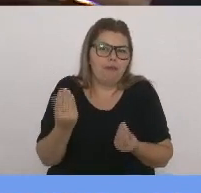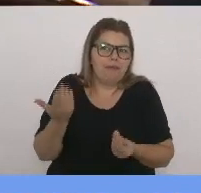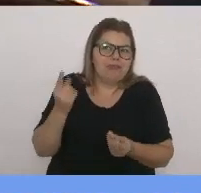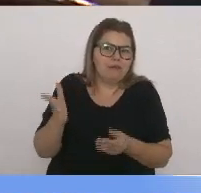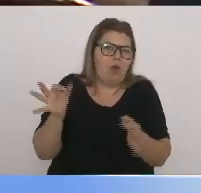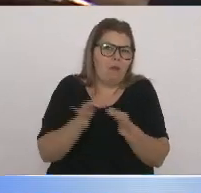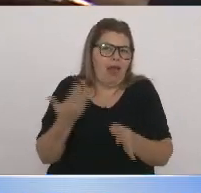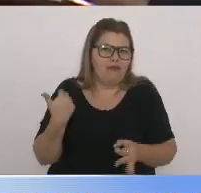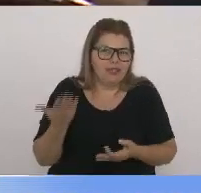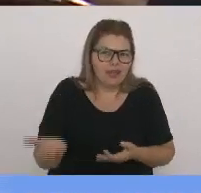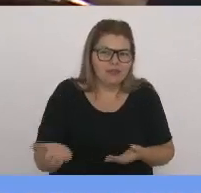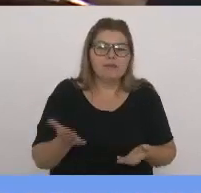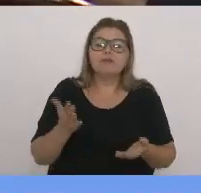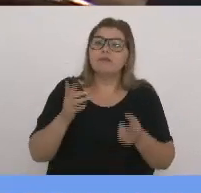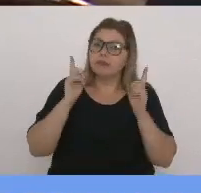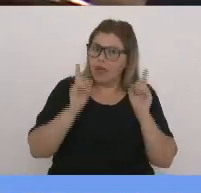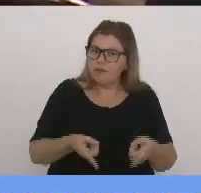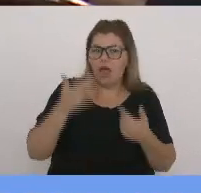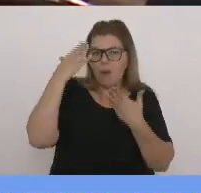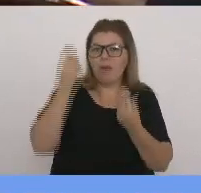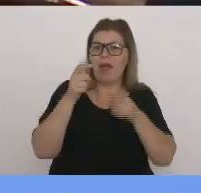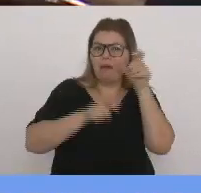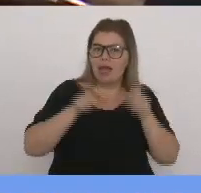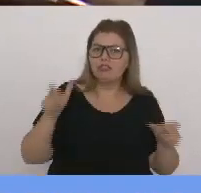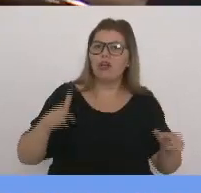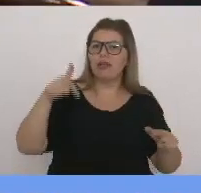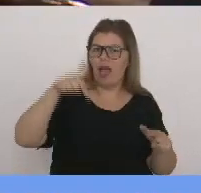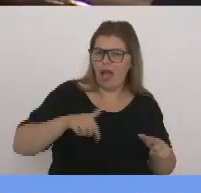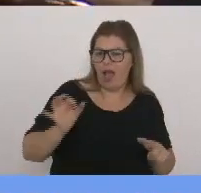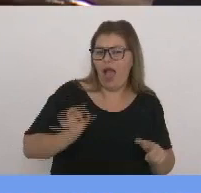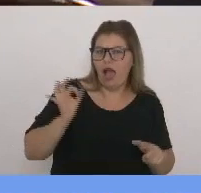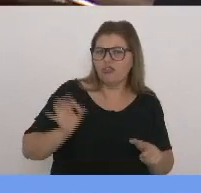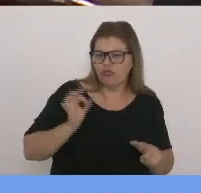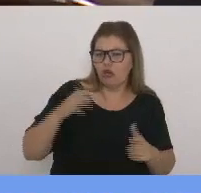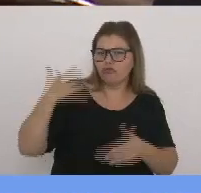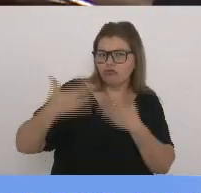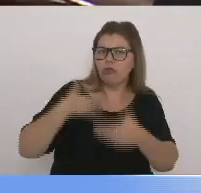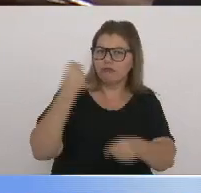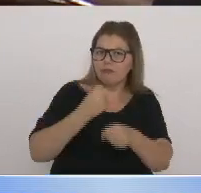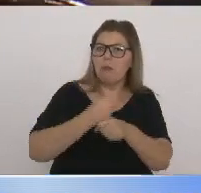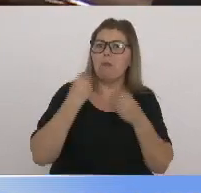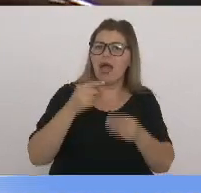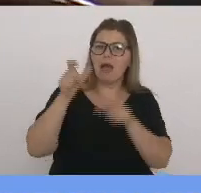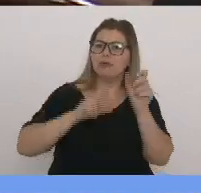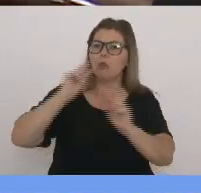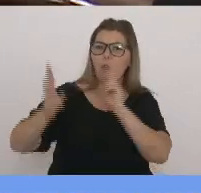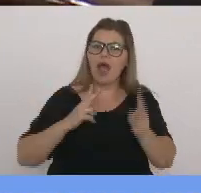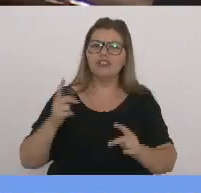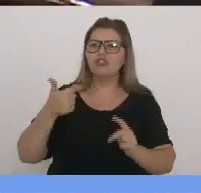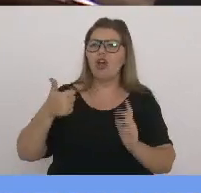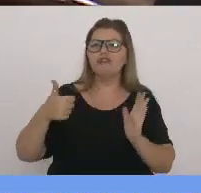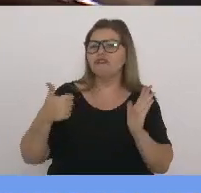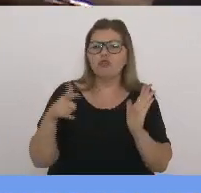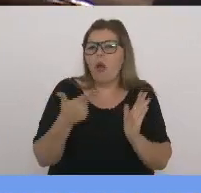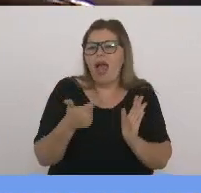necesario para que muchos años después ponerse a identificar y dar sepultura con nombre y apellido a quienes hasta entonces eran héroes